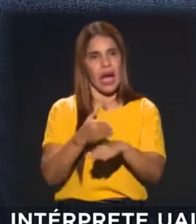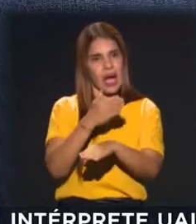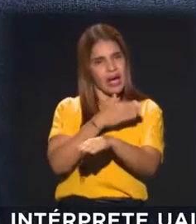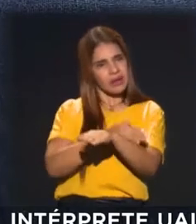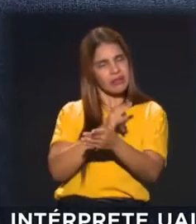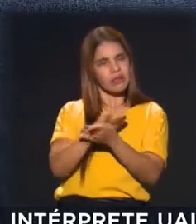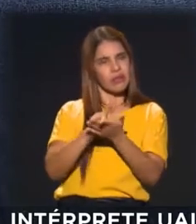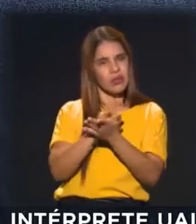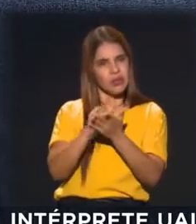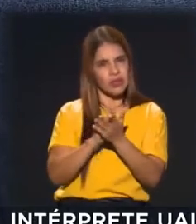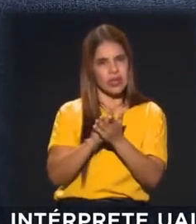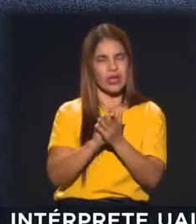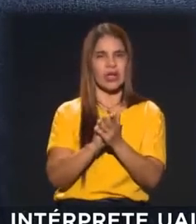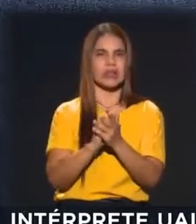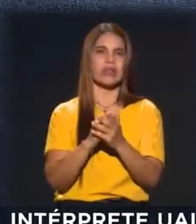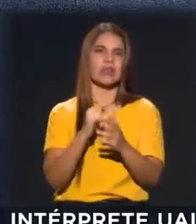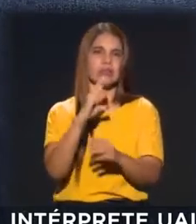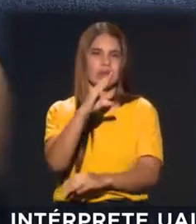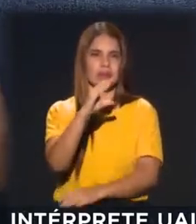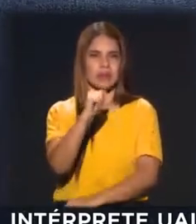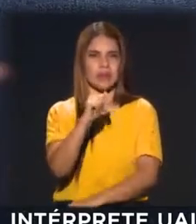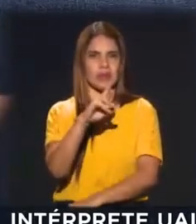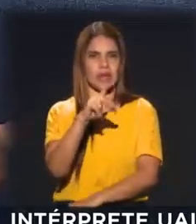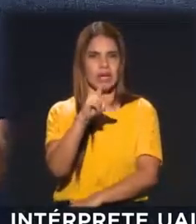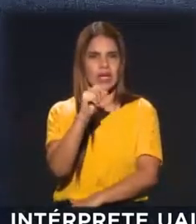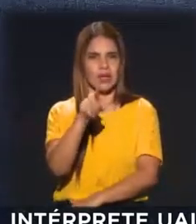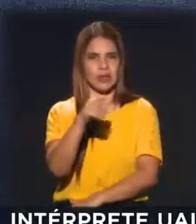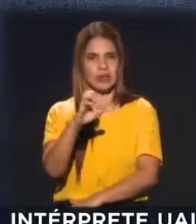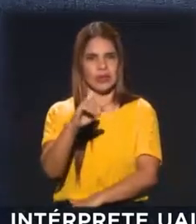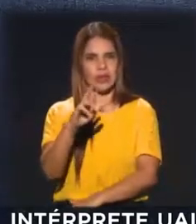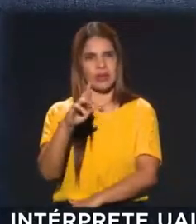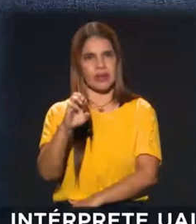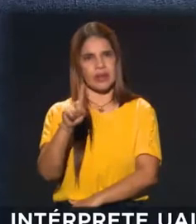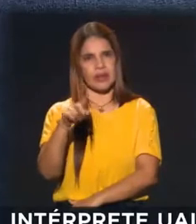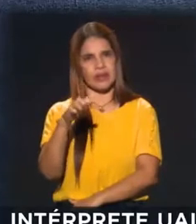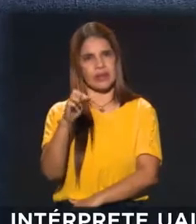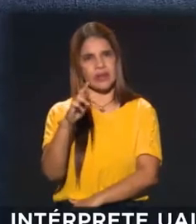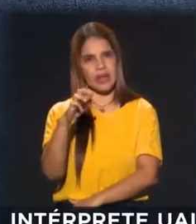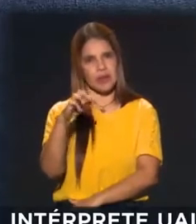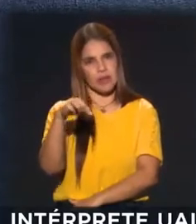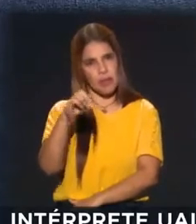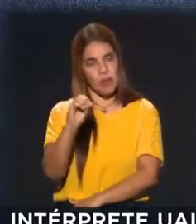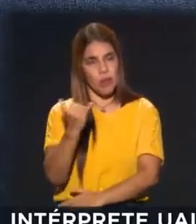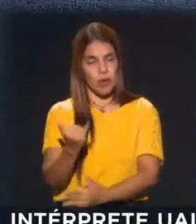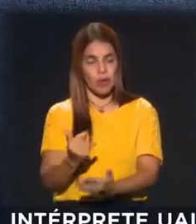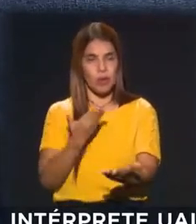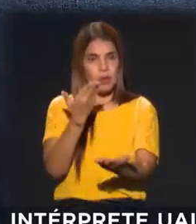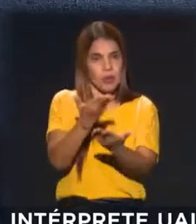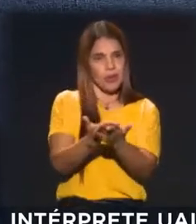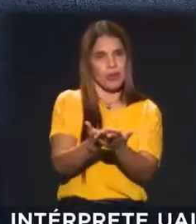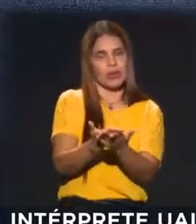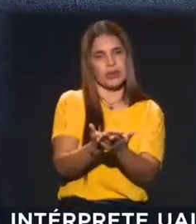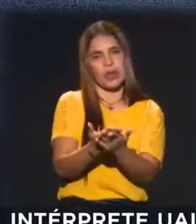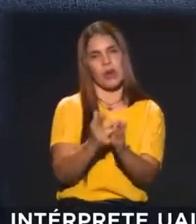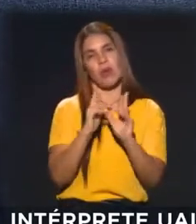que se hacía usualmente en Carlos R. Restrepo, pero como este año nos estamos pasando a la virtualidad, entonces tenemos como esta nueva propuesta que esperamos que disfruten